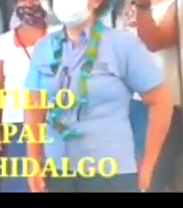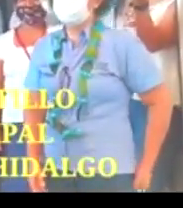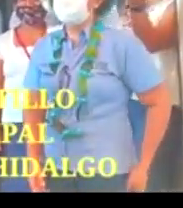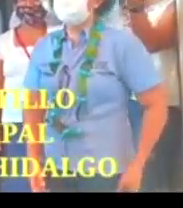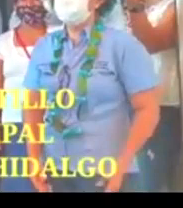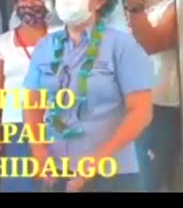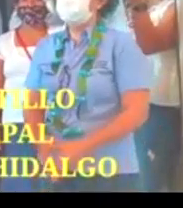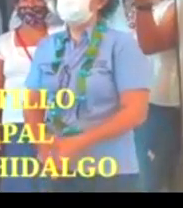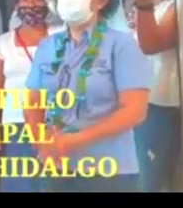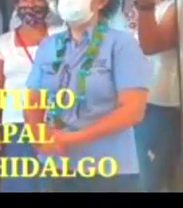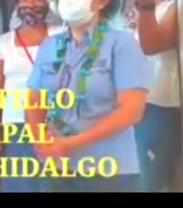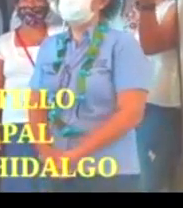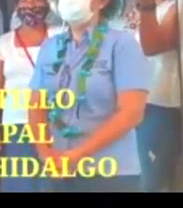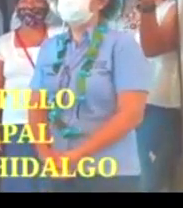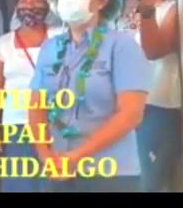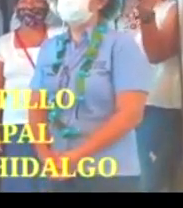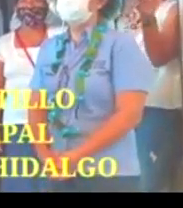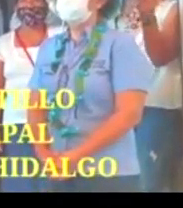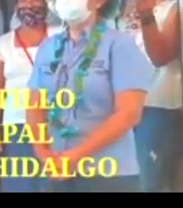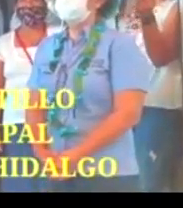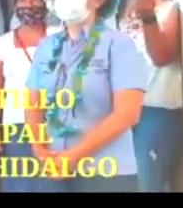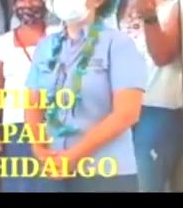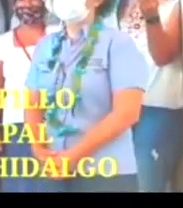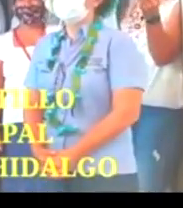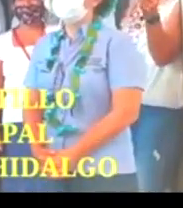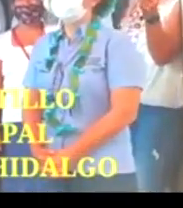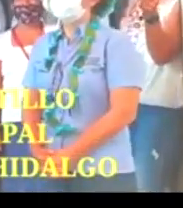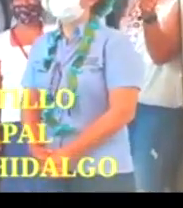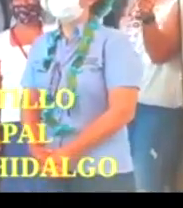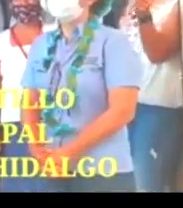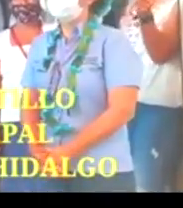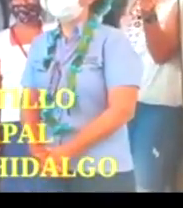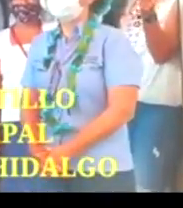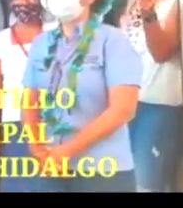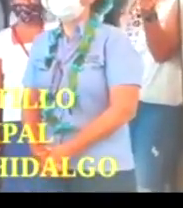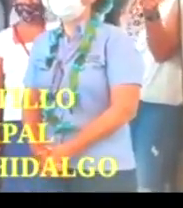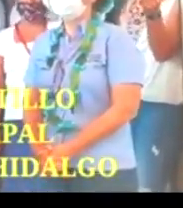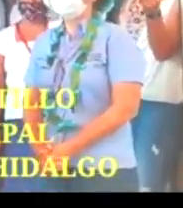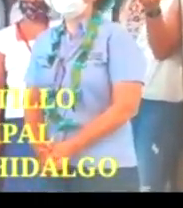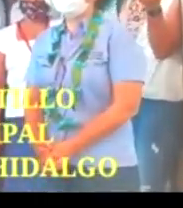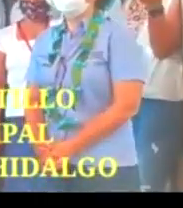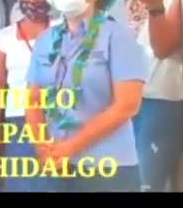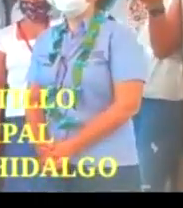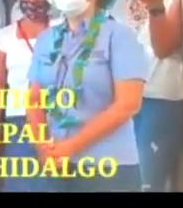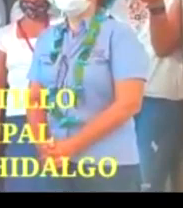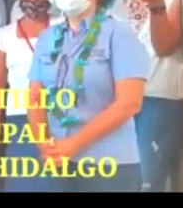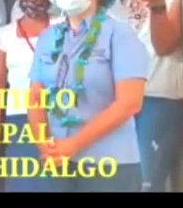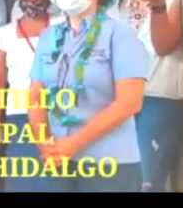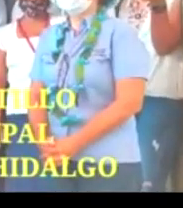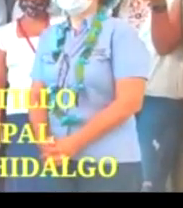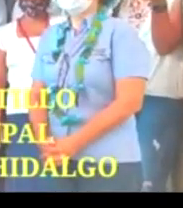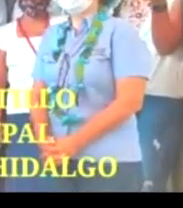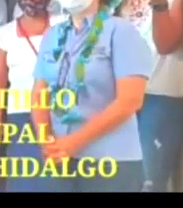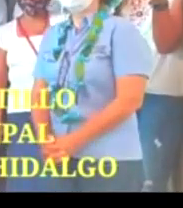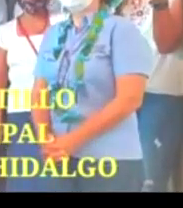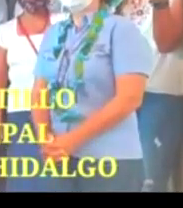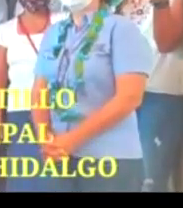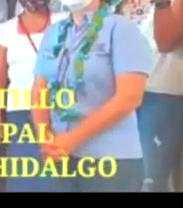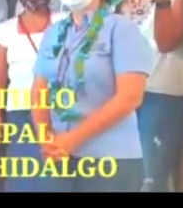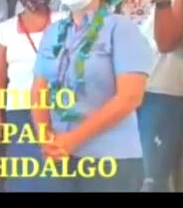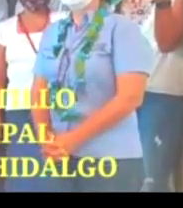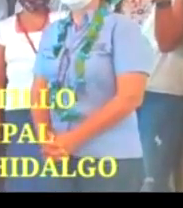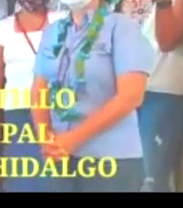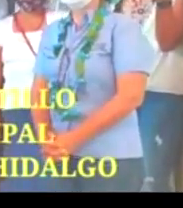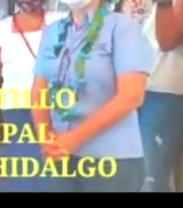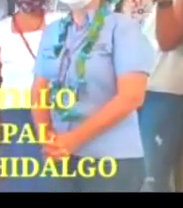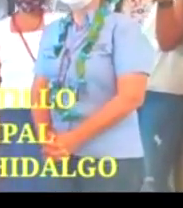participar, donde encontré piedras en el camino y, por no decir montañas,